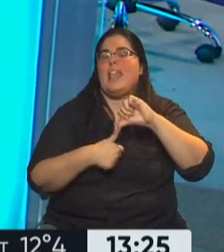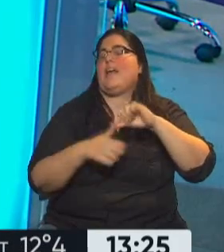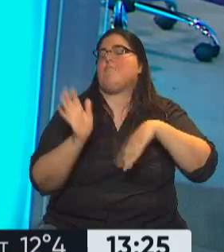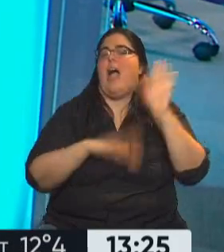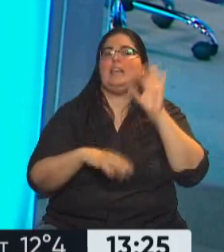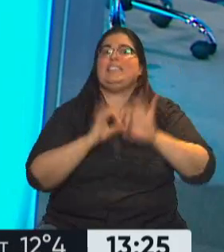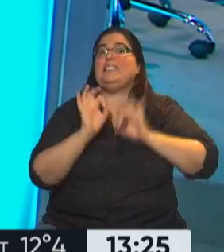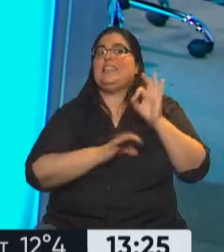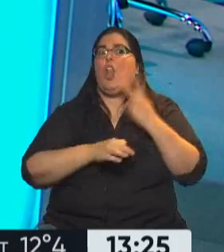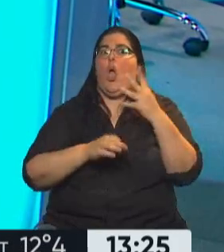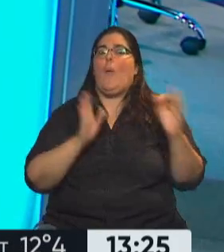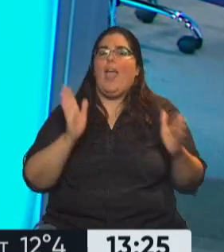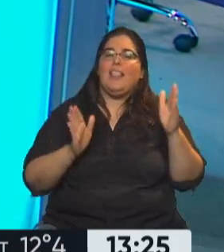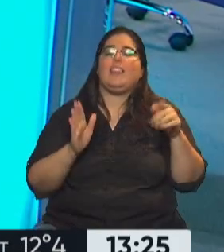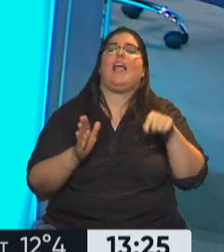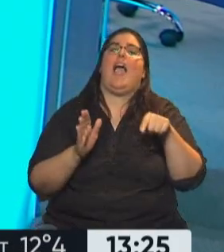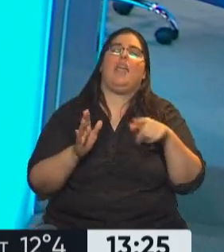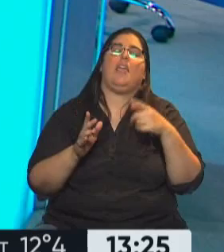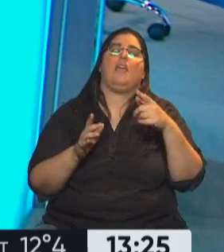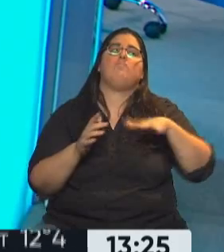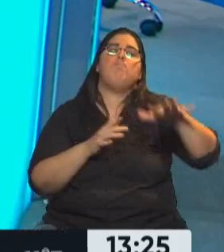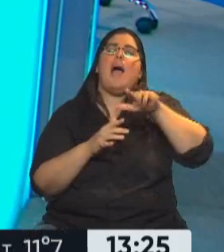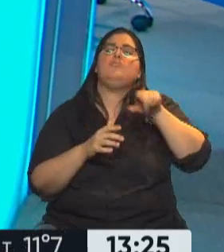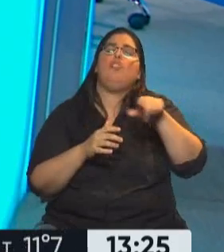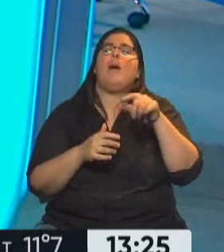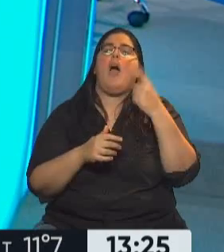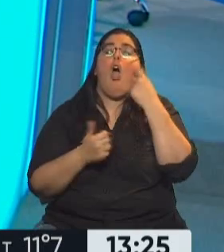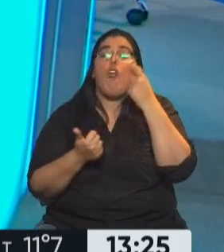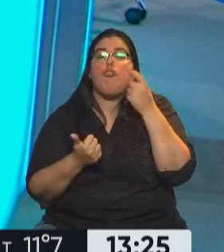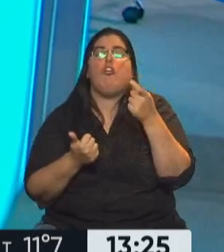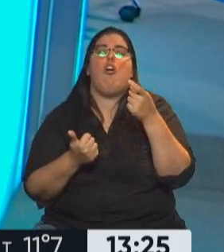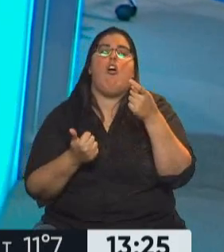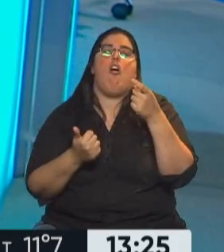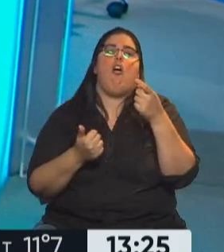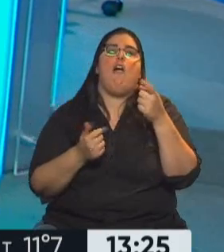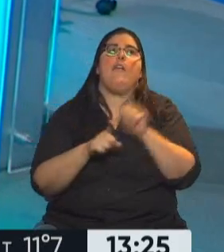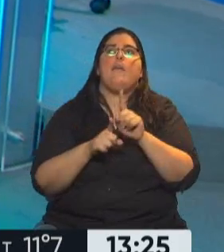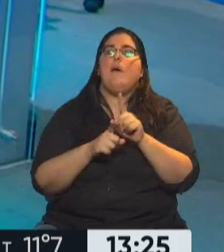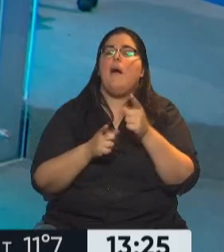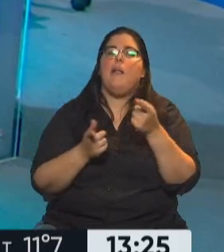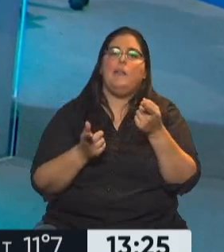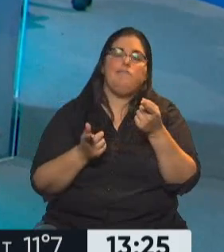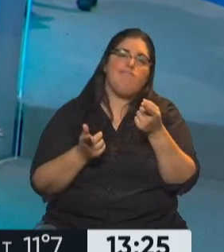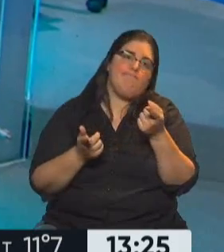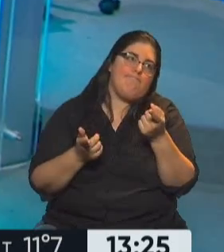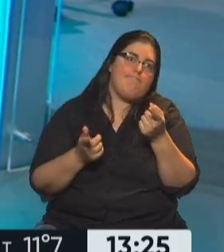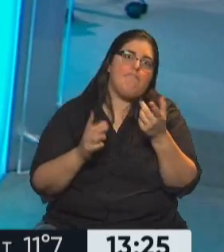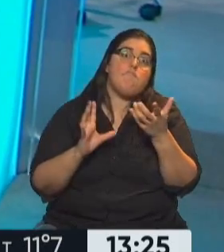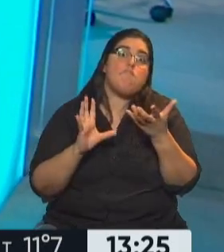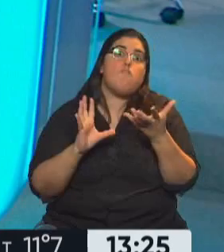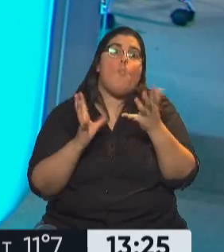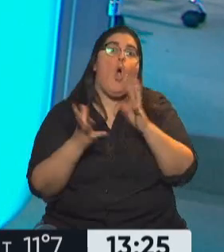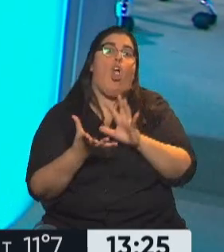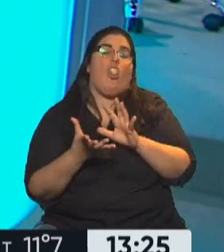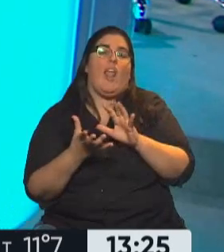siglo XX un espacio de dominio, de control absoluto y de una suerte de modelo de